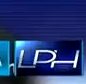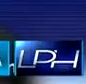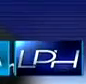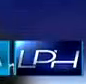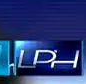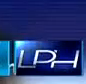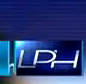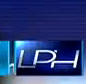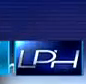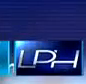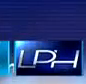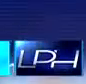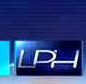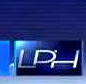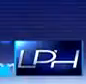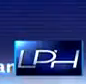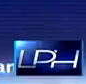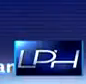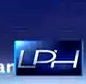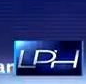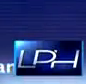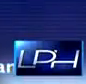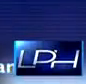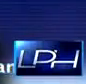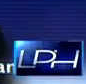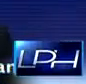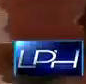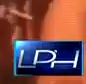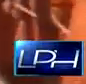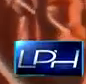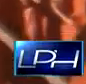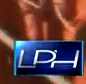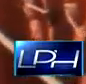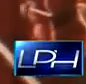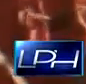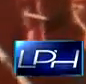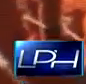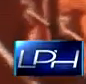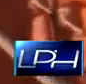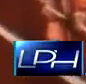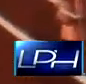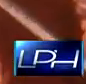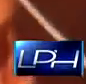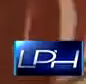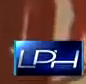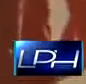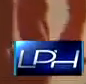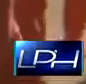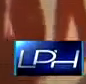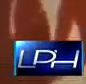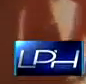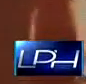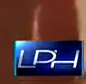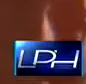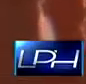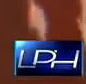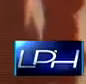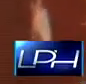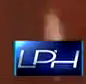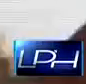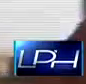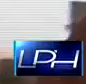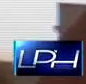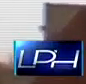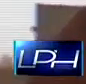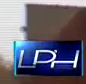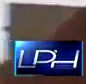We stand in solidarity with those who are detained at this very moment. La prisión de Guantánamo en la isla de Cuba fue creada tras los ataques